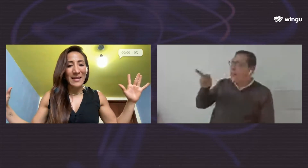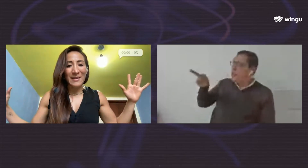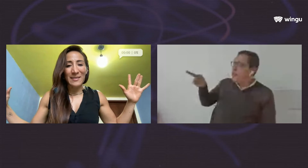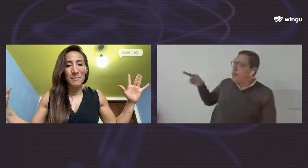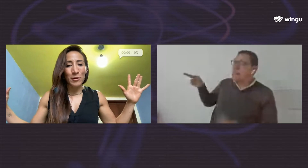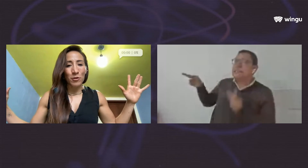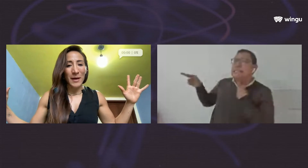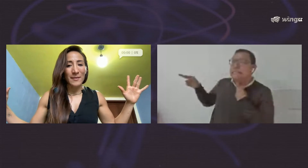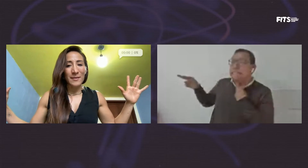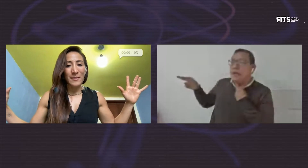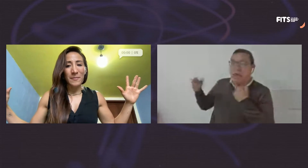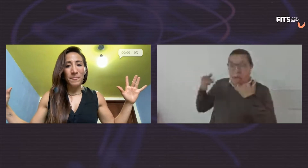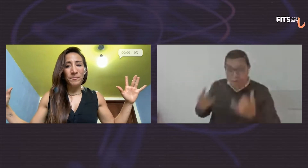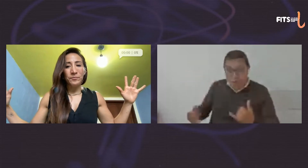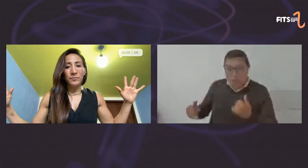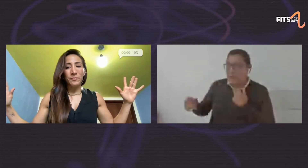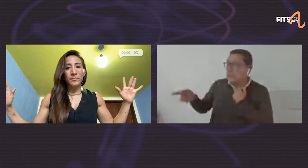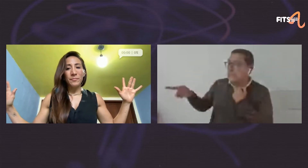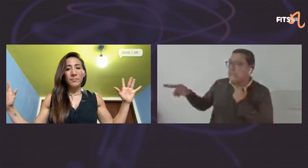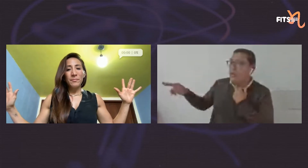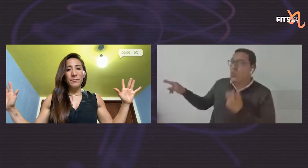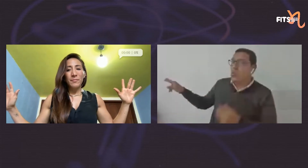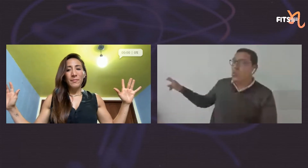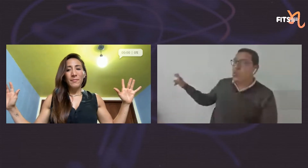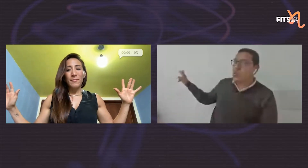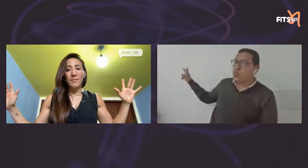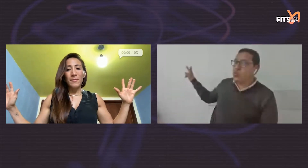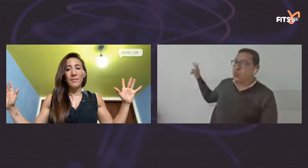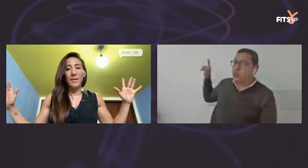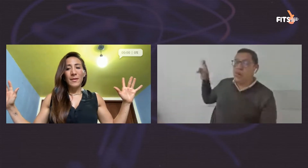20, 30 centímetros más.